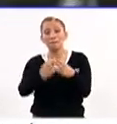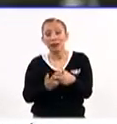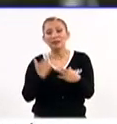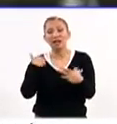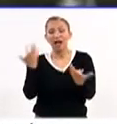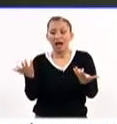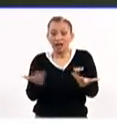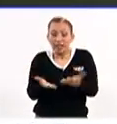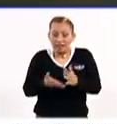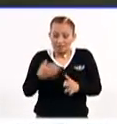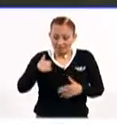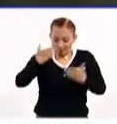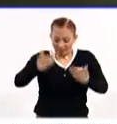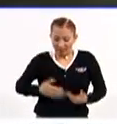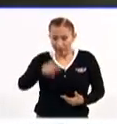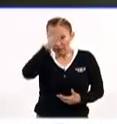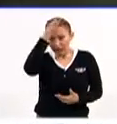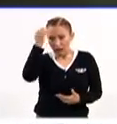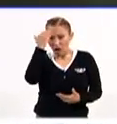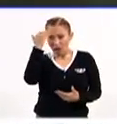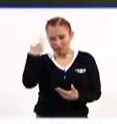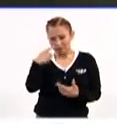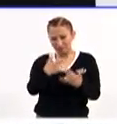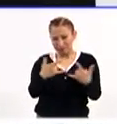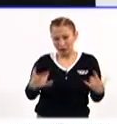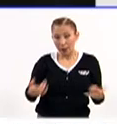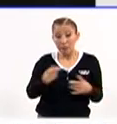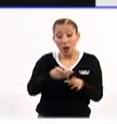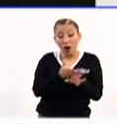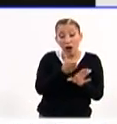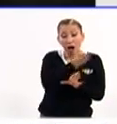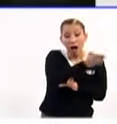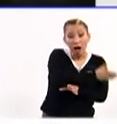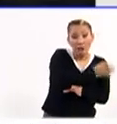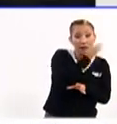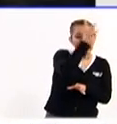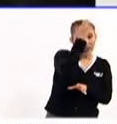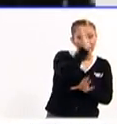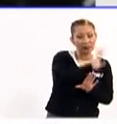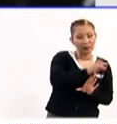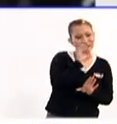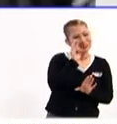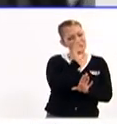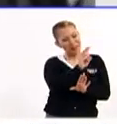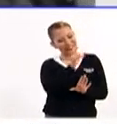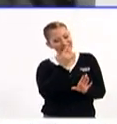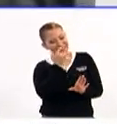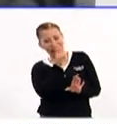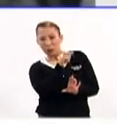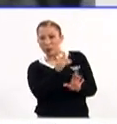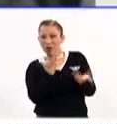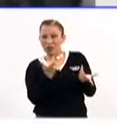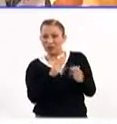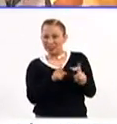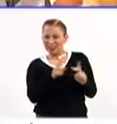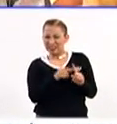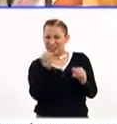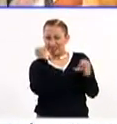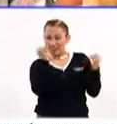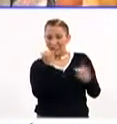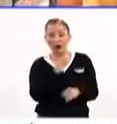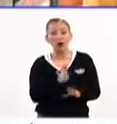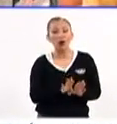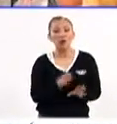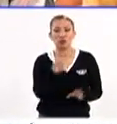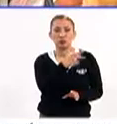de la construcción de la Frida que ahora conocemos. Pero antes de eso, Frida ya se distinguía por ser poco ortodoxa. Su papá